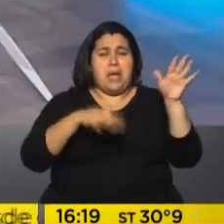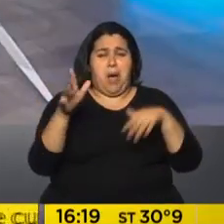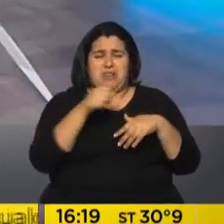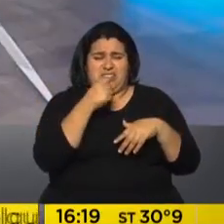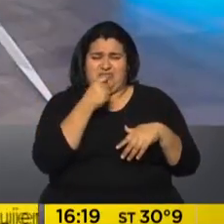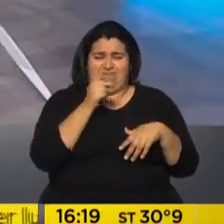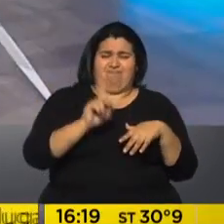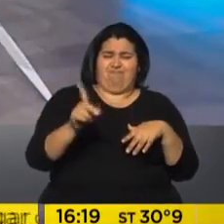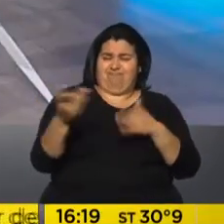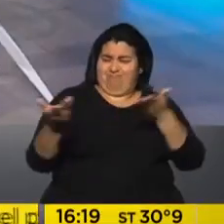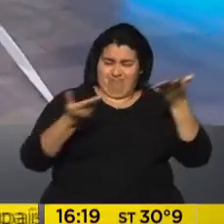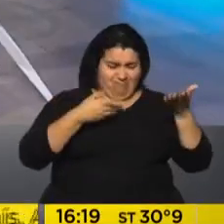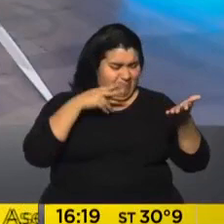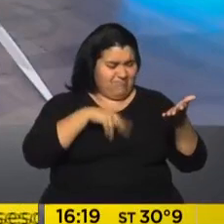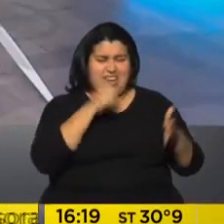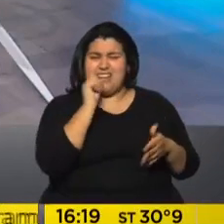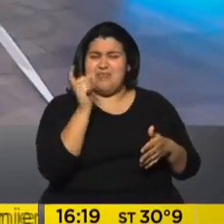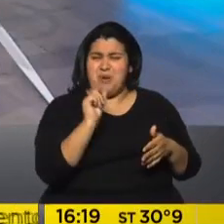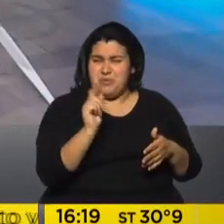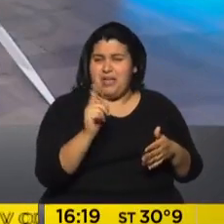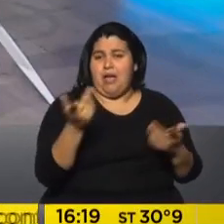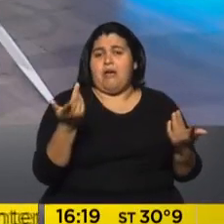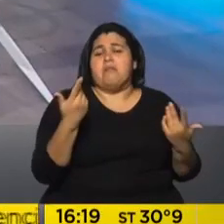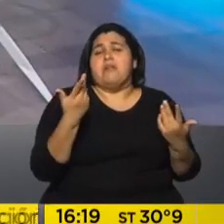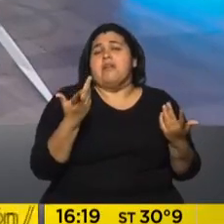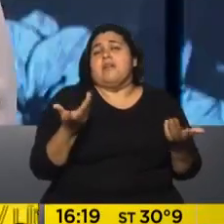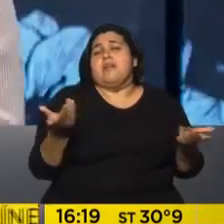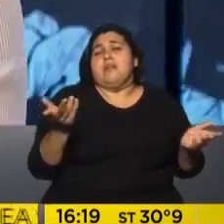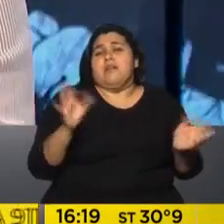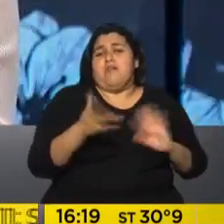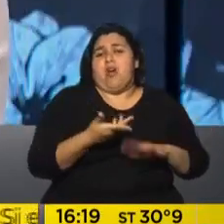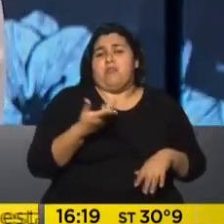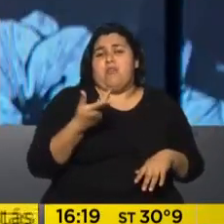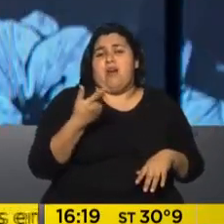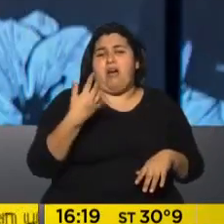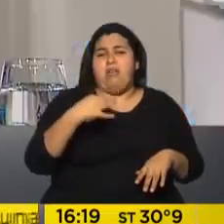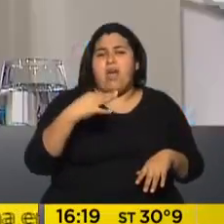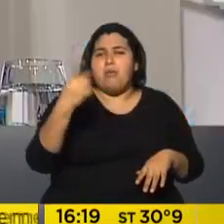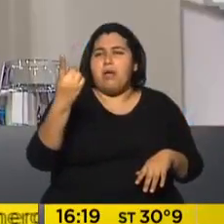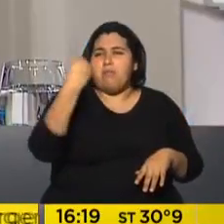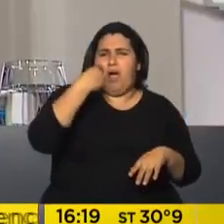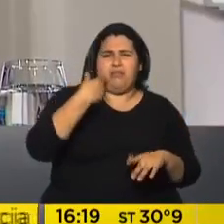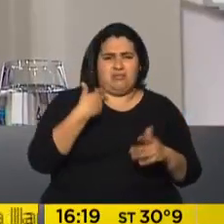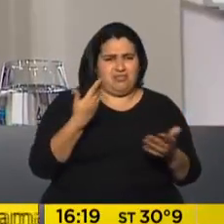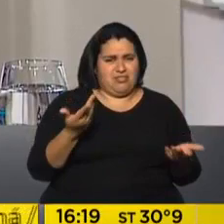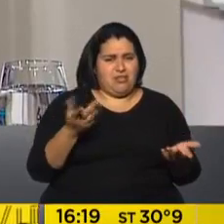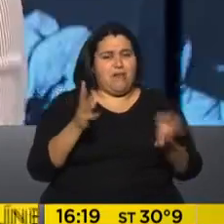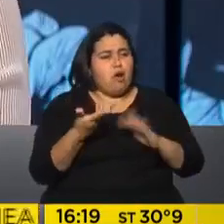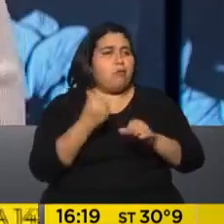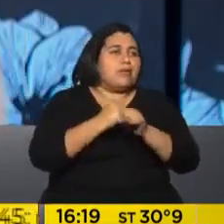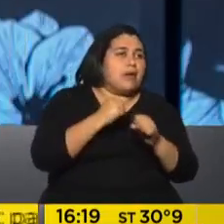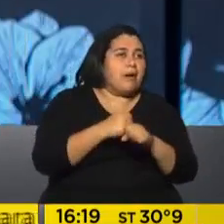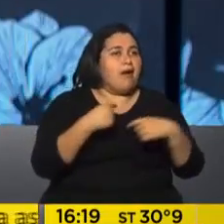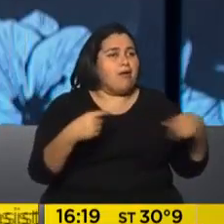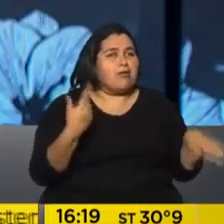gustaban, canciones que por ahí no quería. Y lo tenía que hacer porque me habían enseñado que eso tenía que hacer. ¿Me explico? Bueno, es trabajo, claro, es verdad.